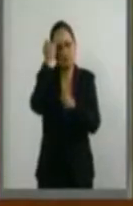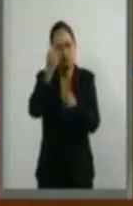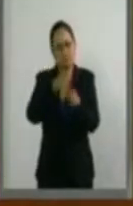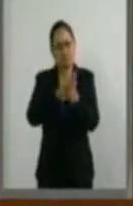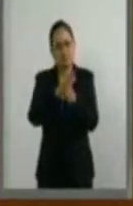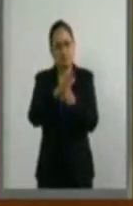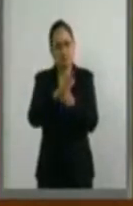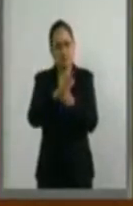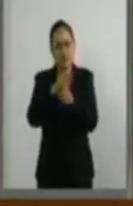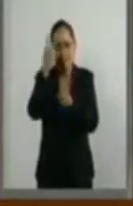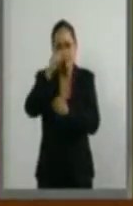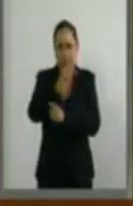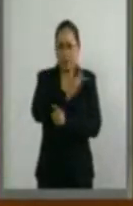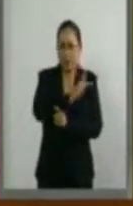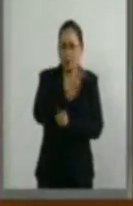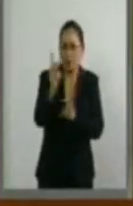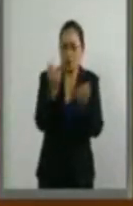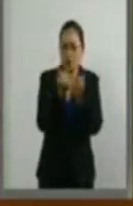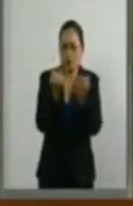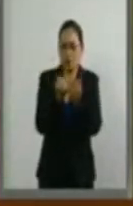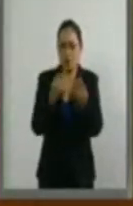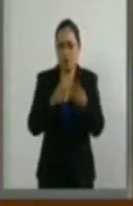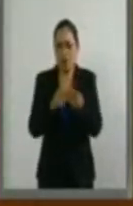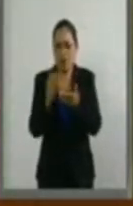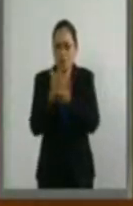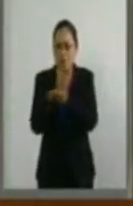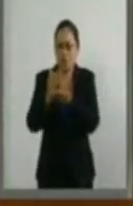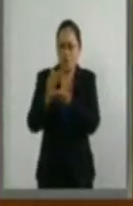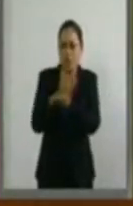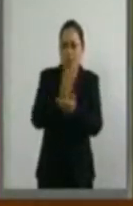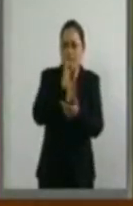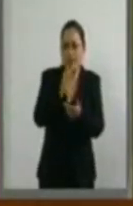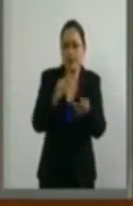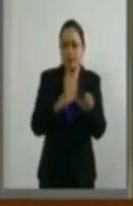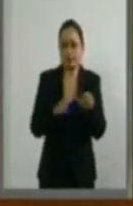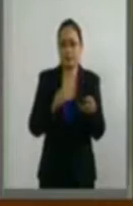de universalidad, indivisibilidad,